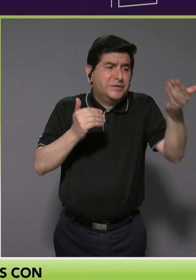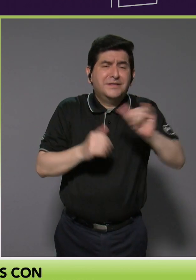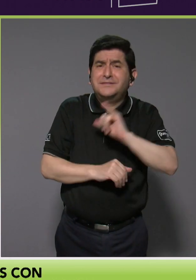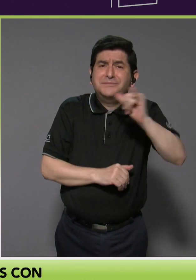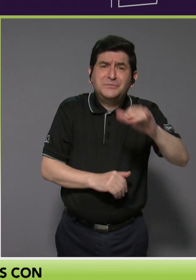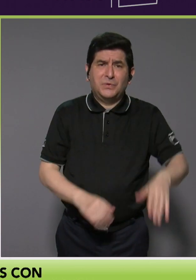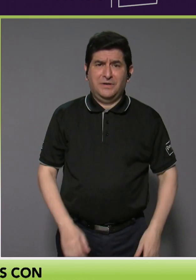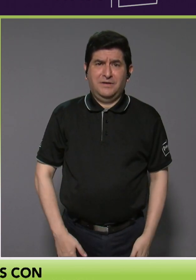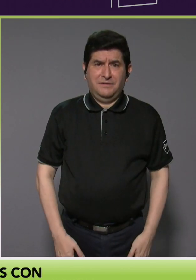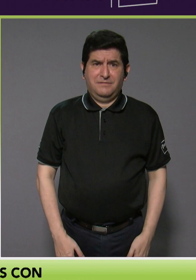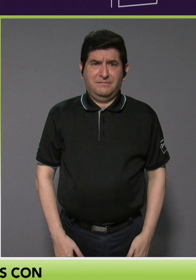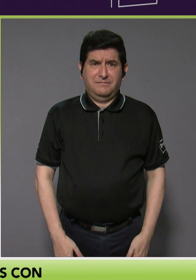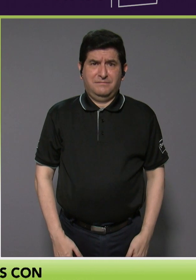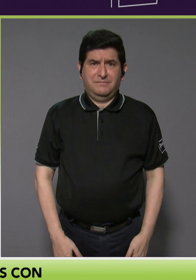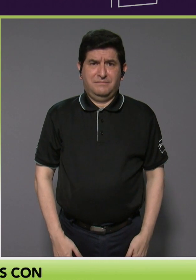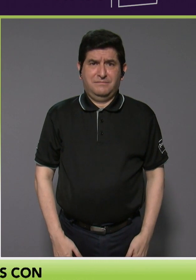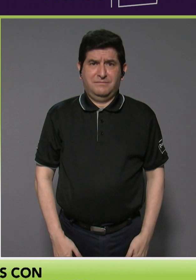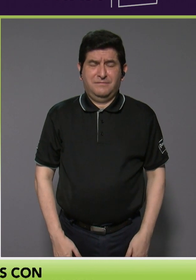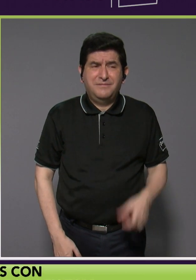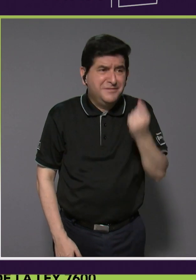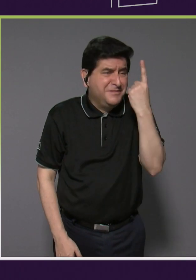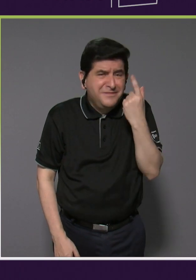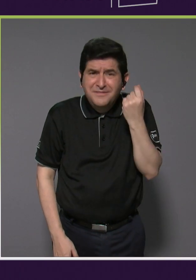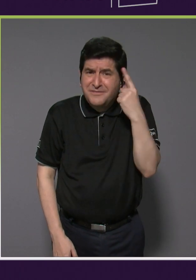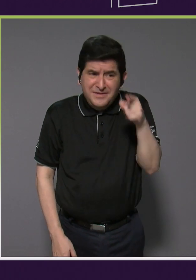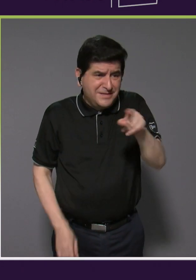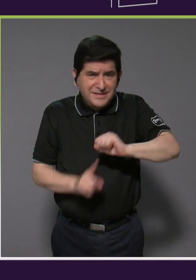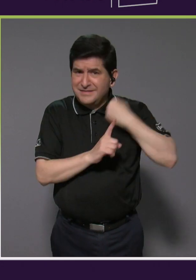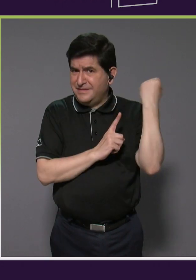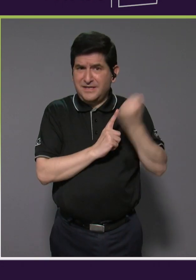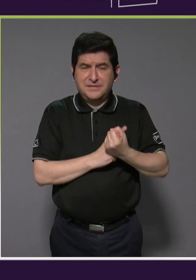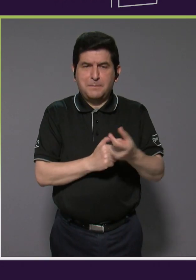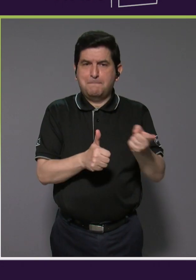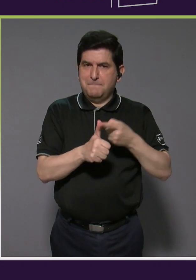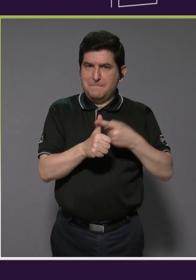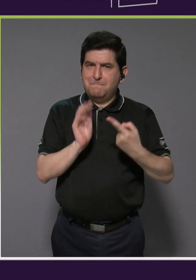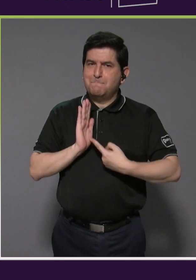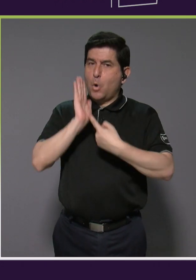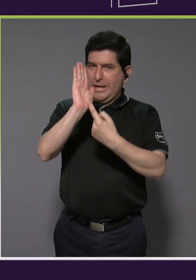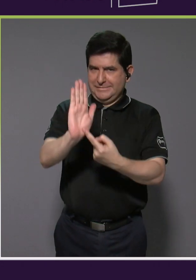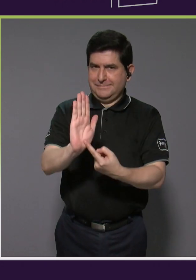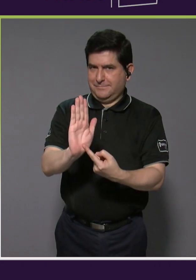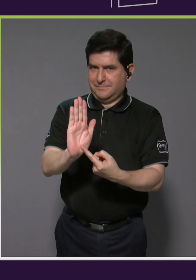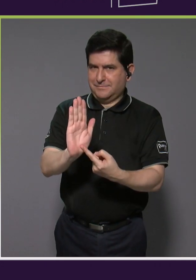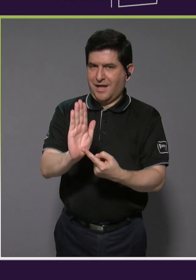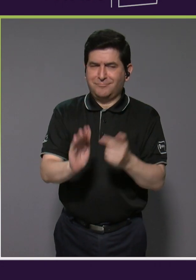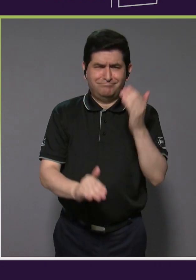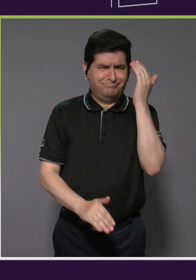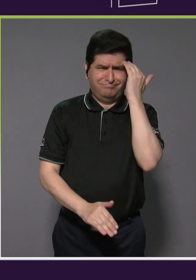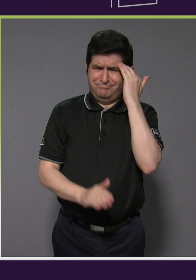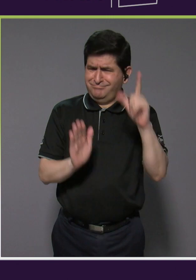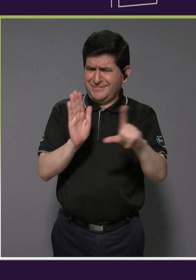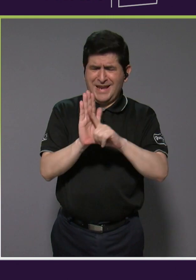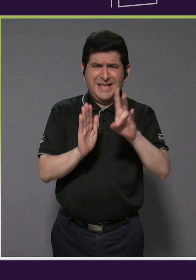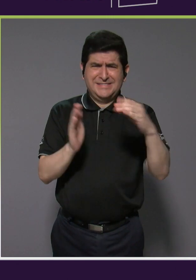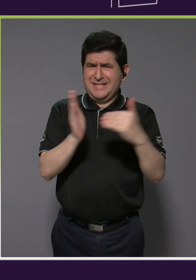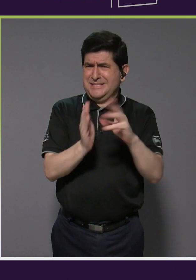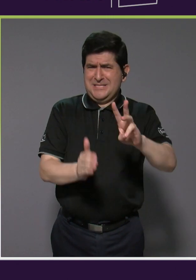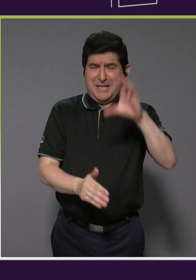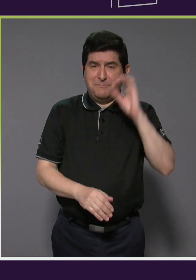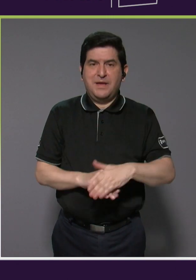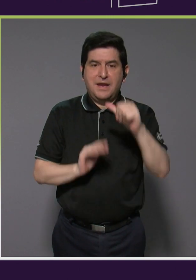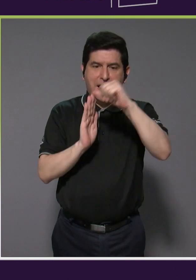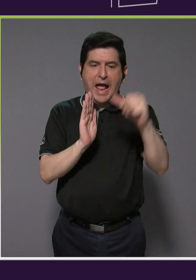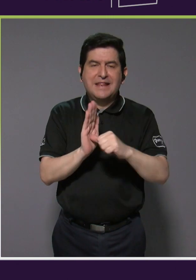etcétera. Entonces, no entender esto, primero, nos está demostrando no conocer la ley 7600, porque en su